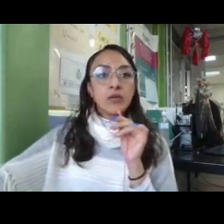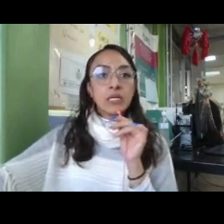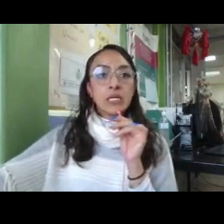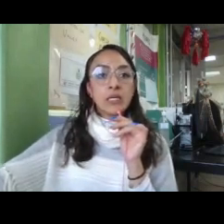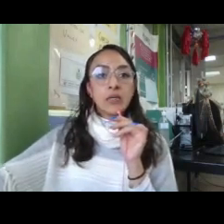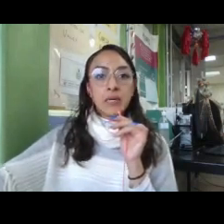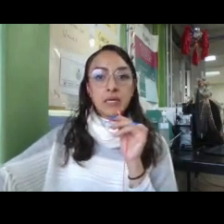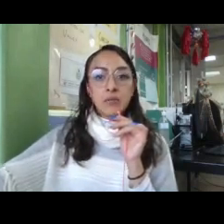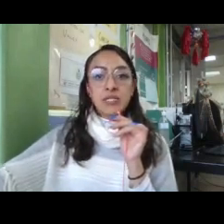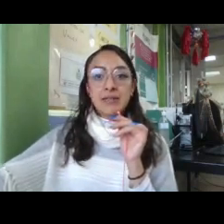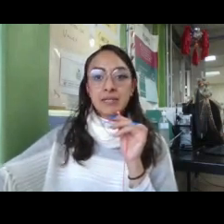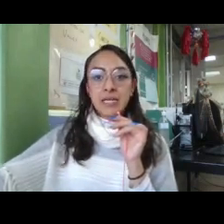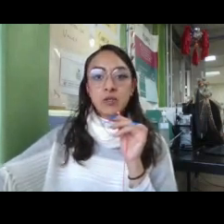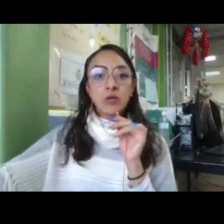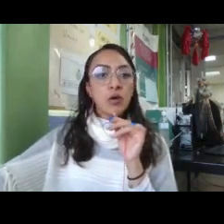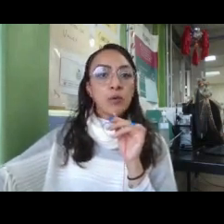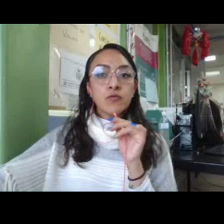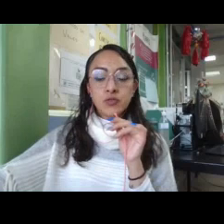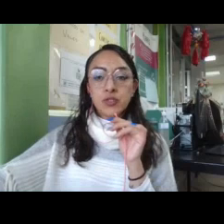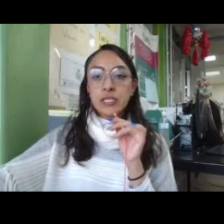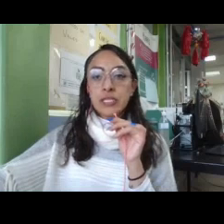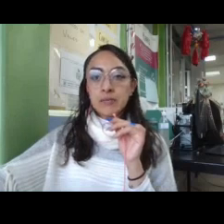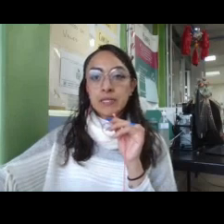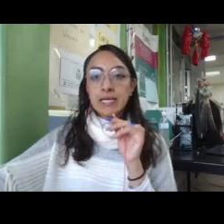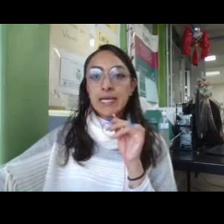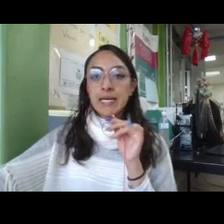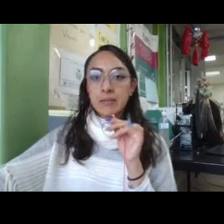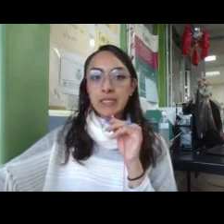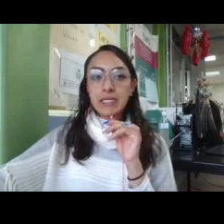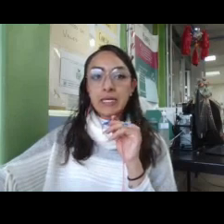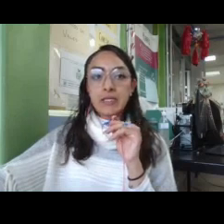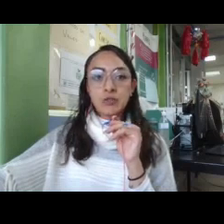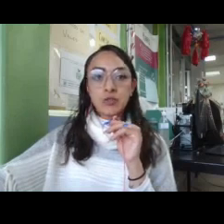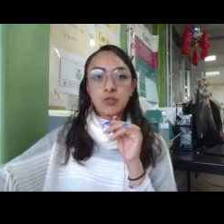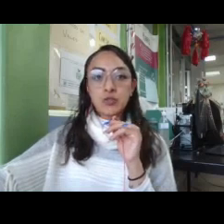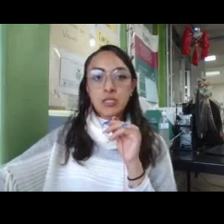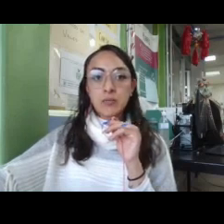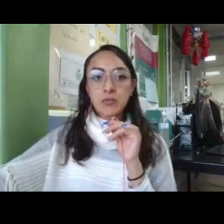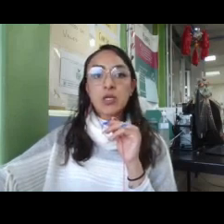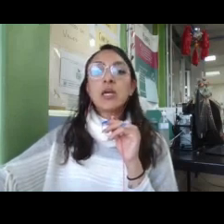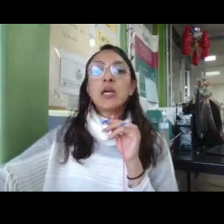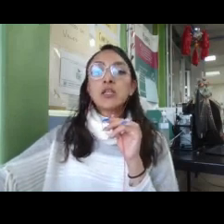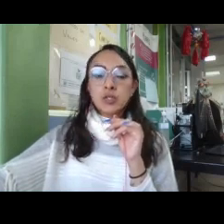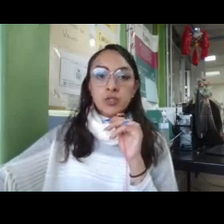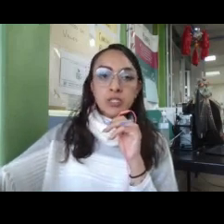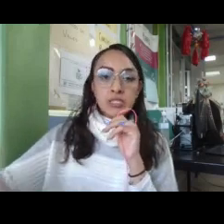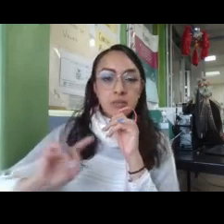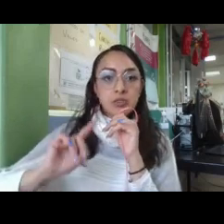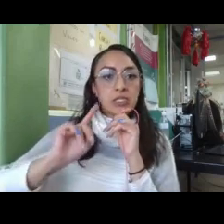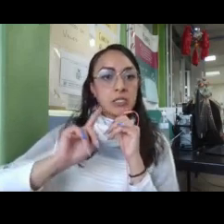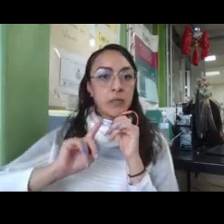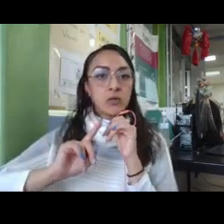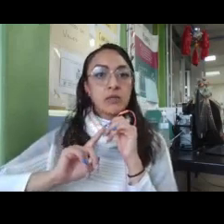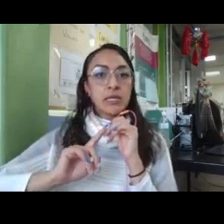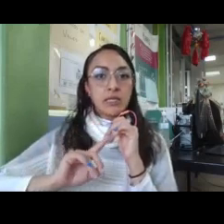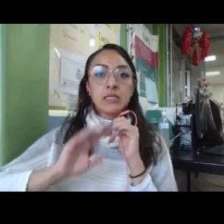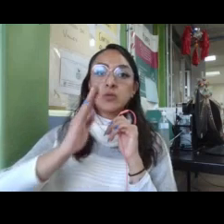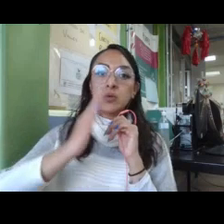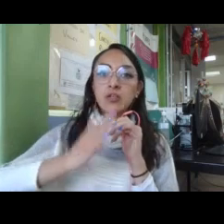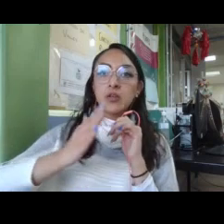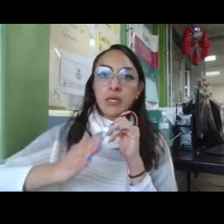de ello y vayamos entendiendo cómo funciona realmente la gramática que nosotros tenemos. Nosotros decimos, en